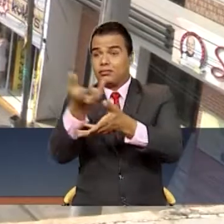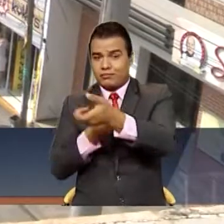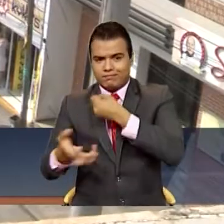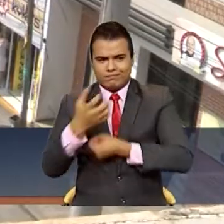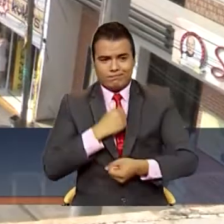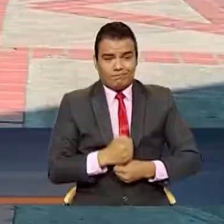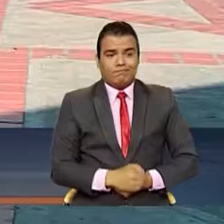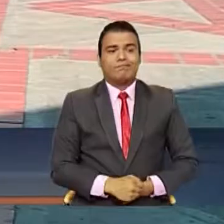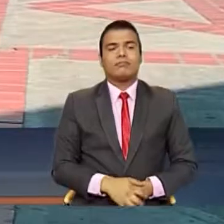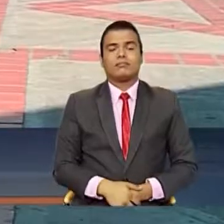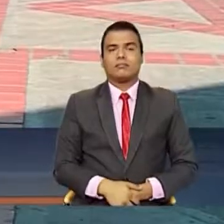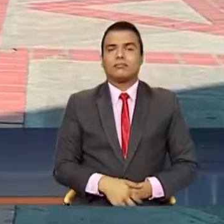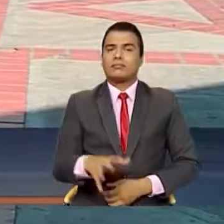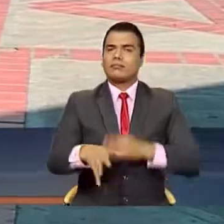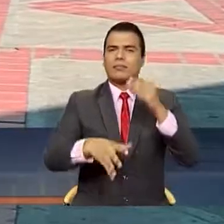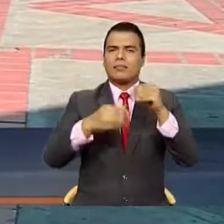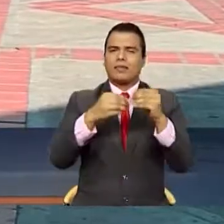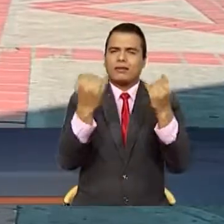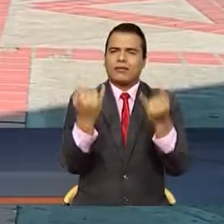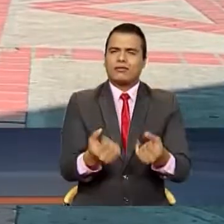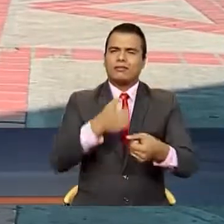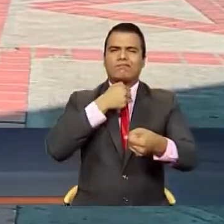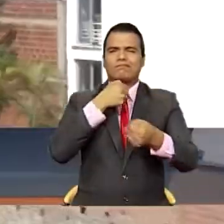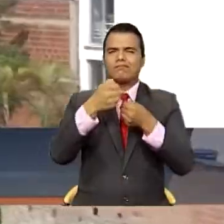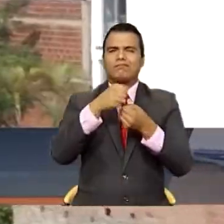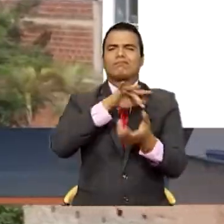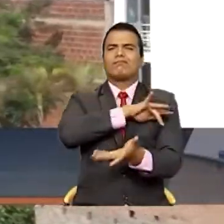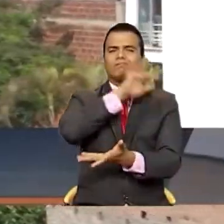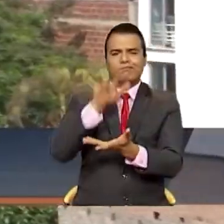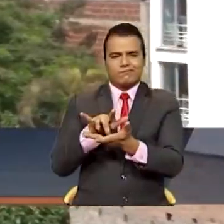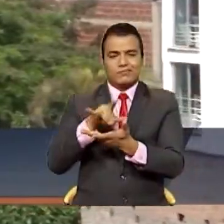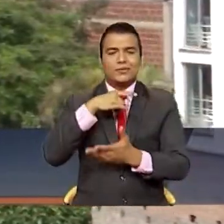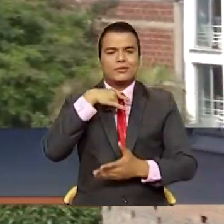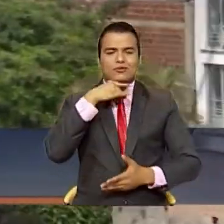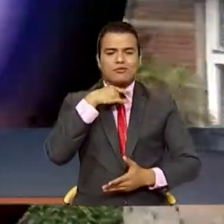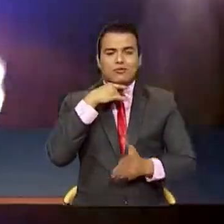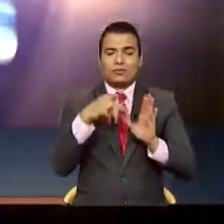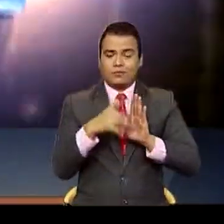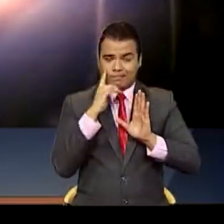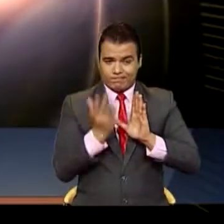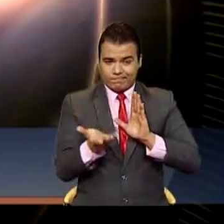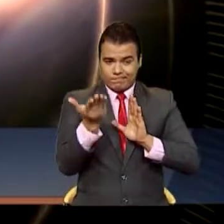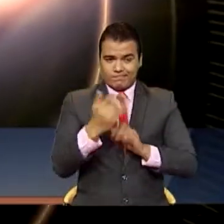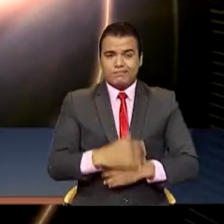En esta emisión, noticiero descentralizado desde Yumbo Valle.